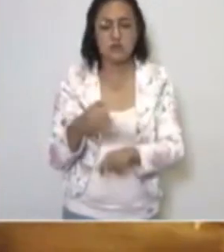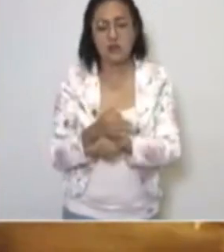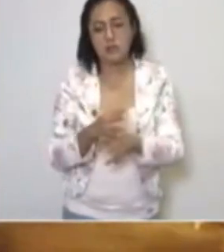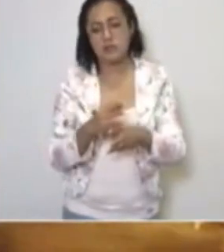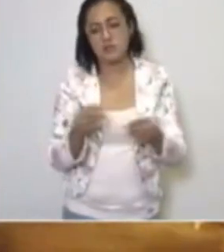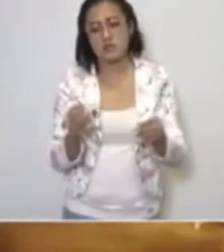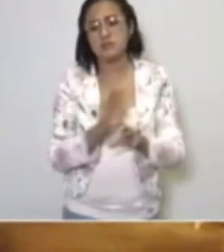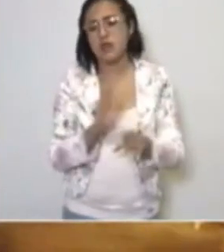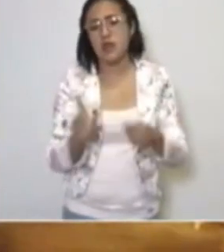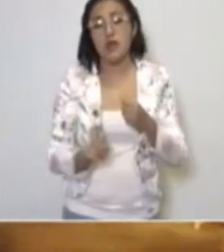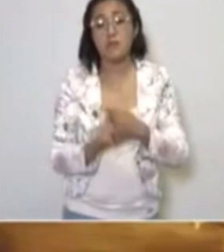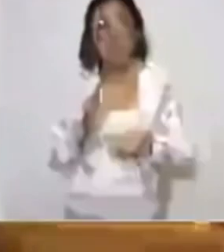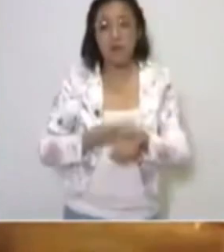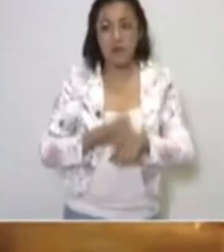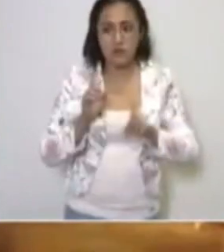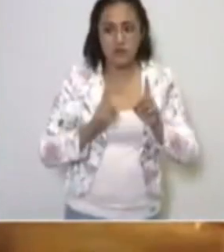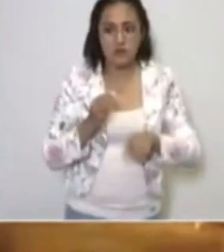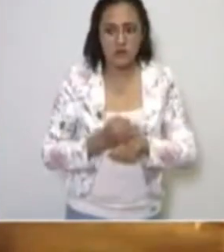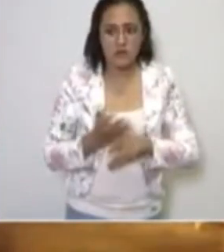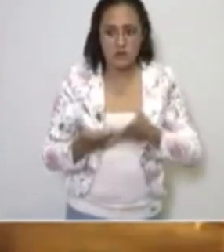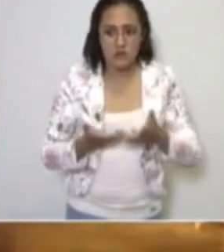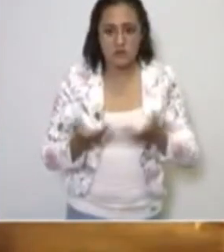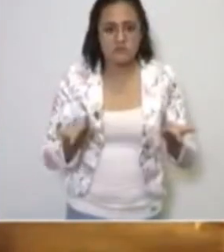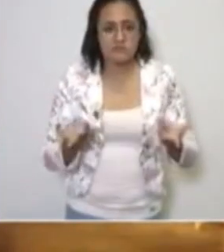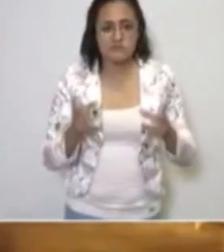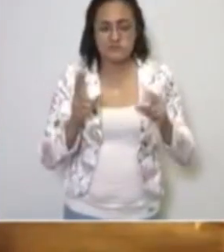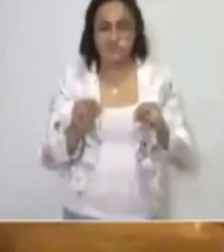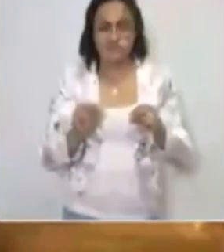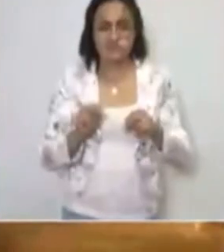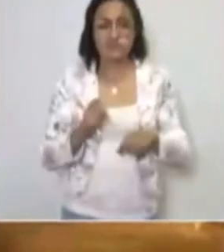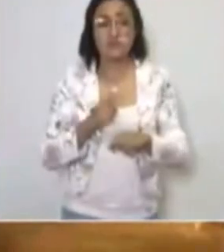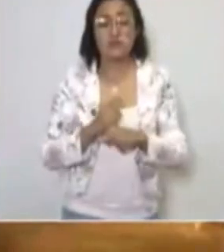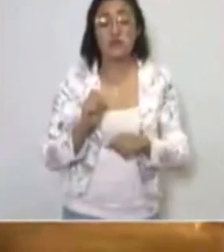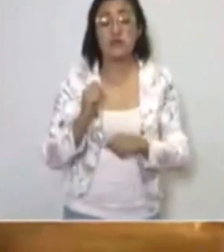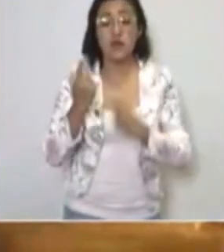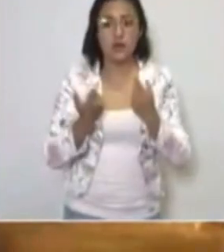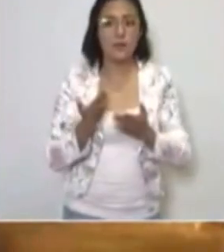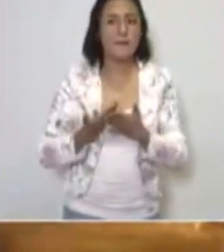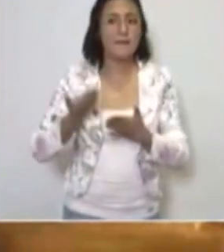en duda. El problema es para los que no vienen de esa lucha.